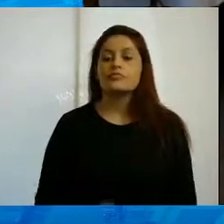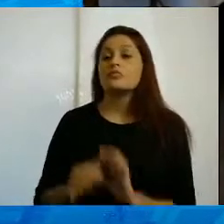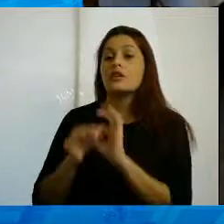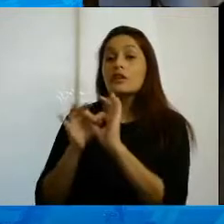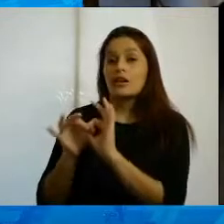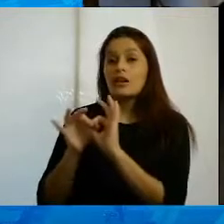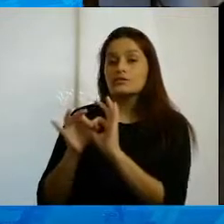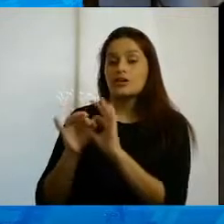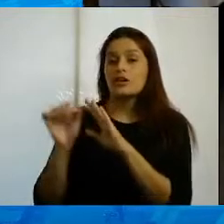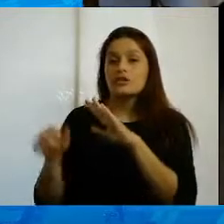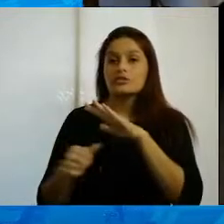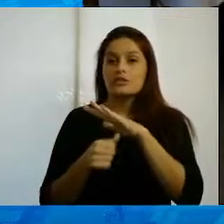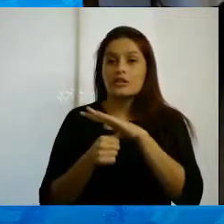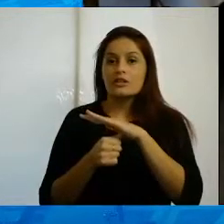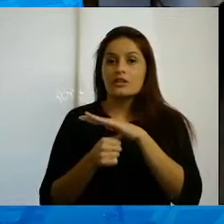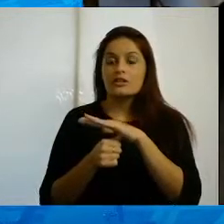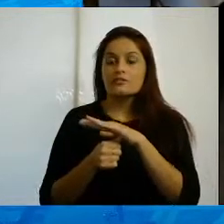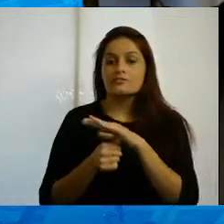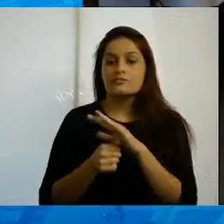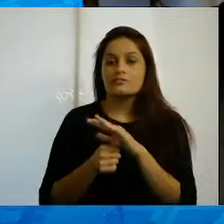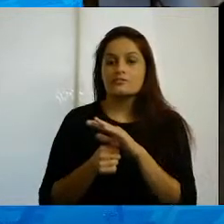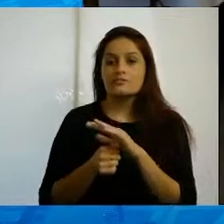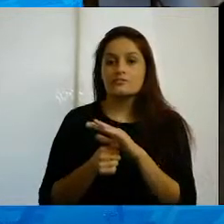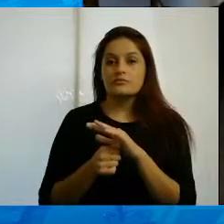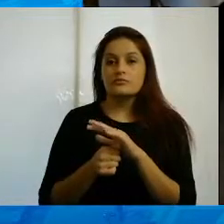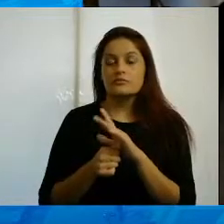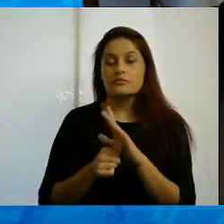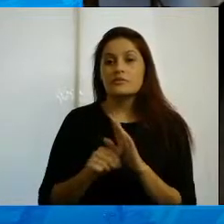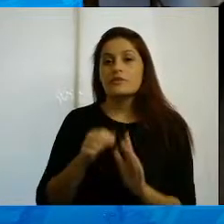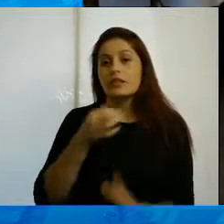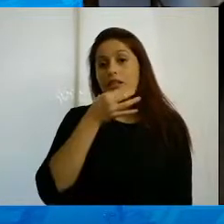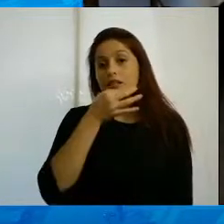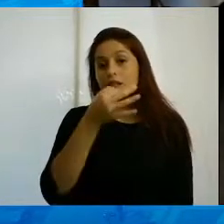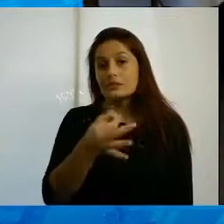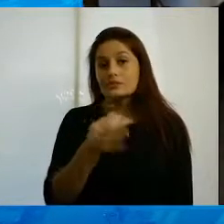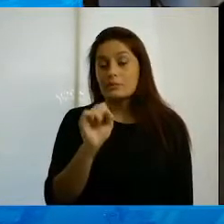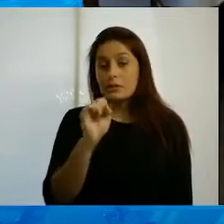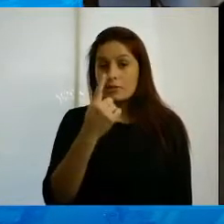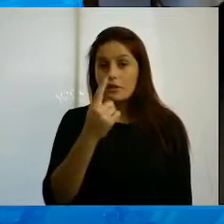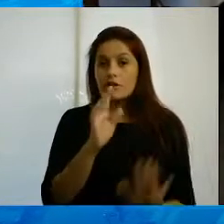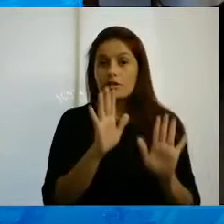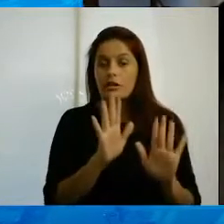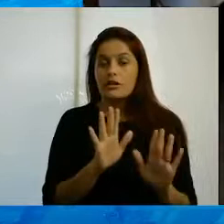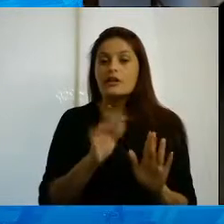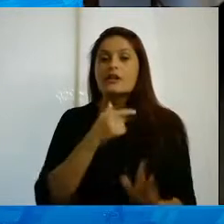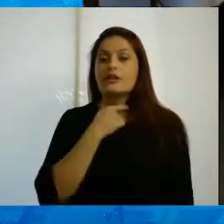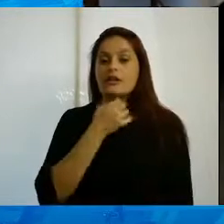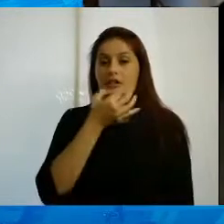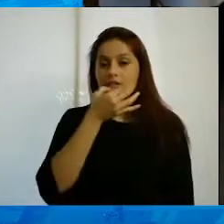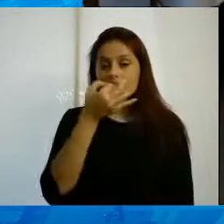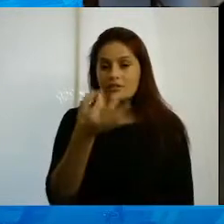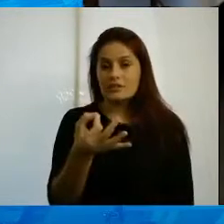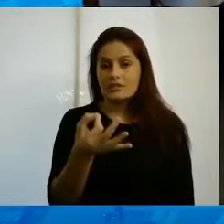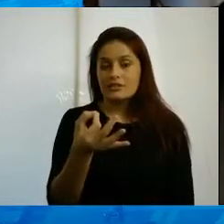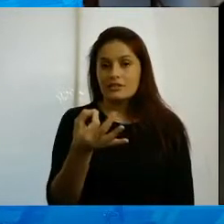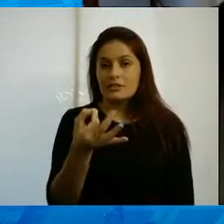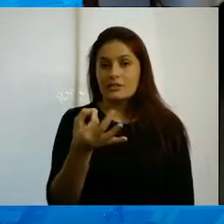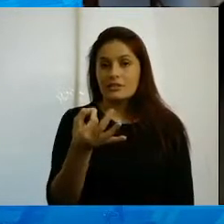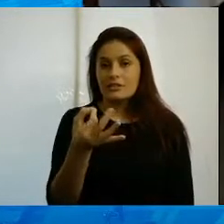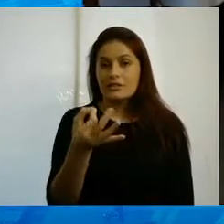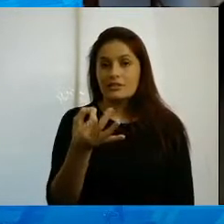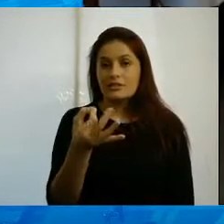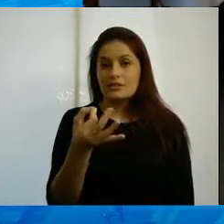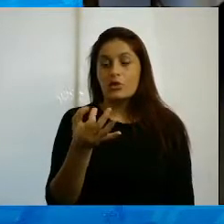Gracias, concejal. Antes de dar la palabra a concejal Martínez, solo mencionar que ustedes,